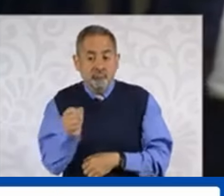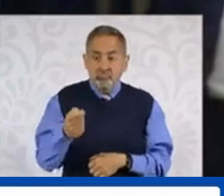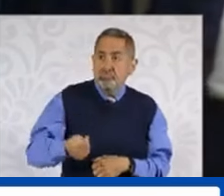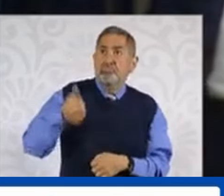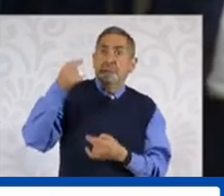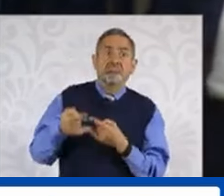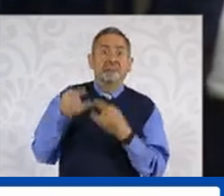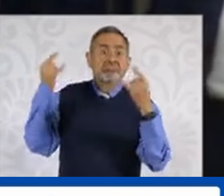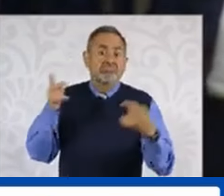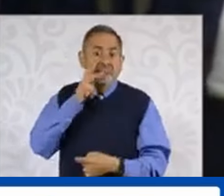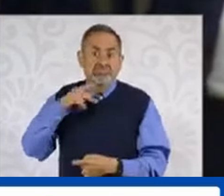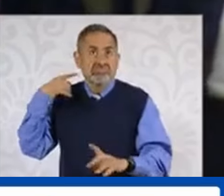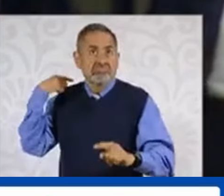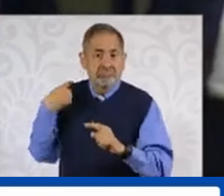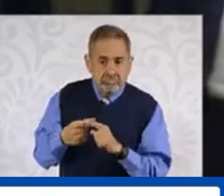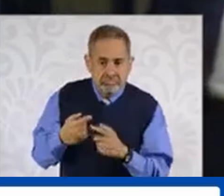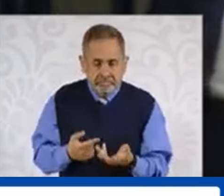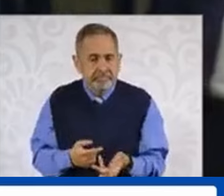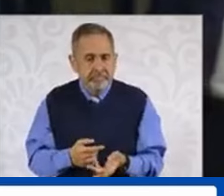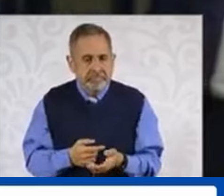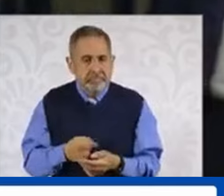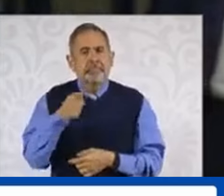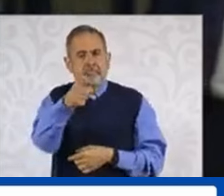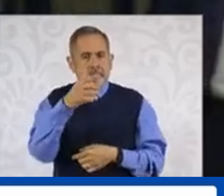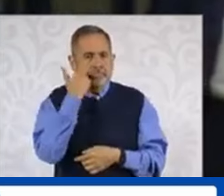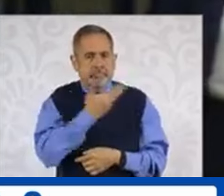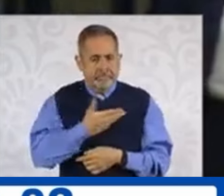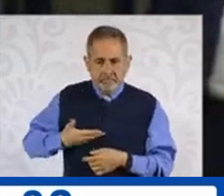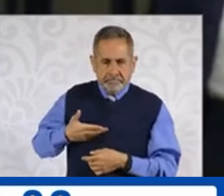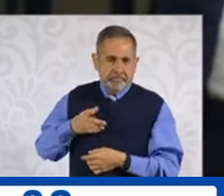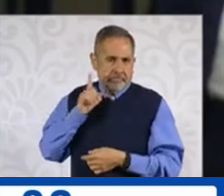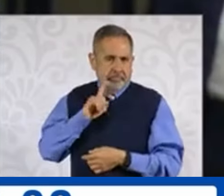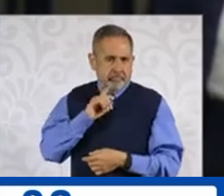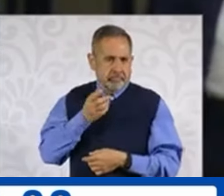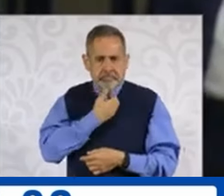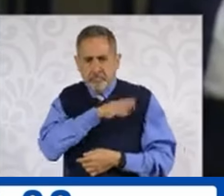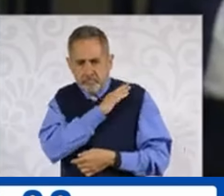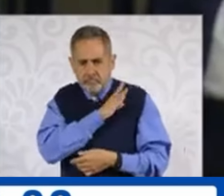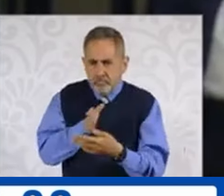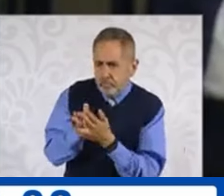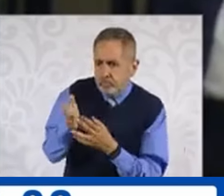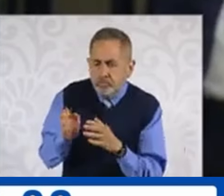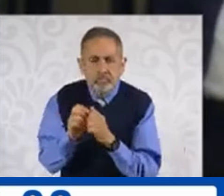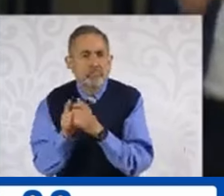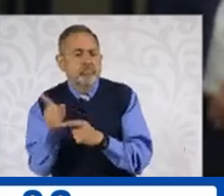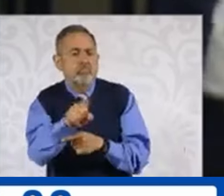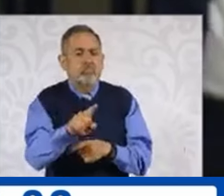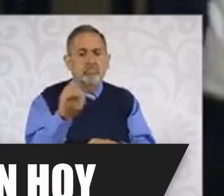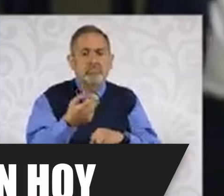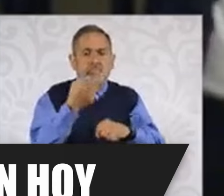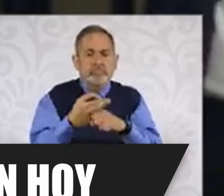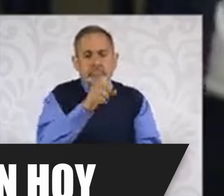en la historia petrolera. Y están pidiendo su intervención a través de trabajo, digo, de la Secretaría del